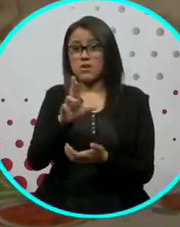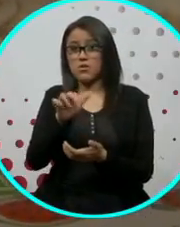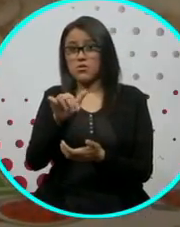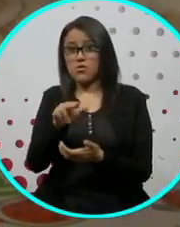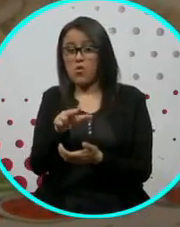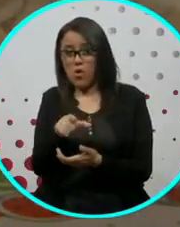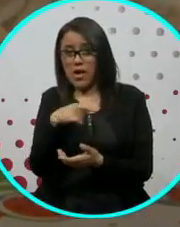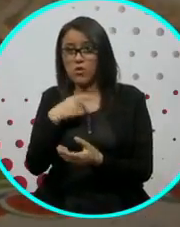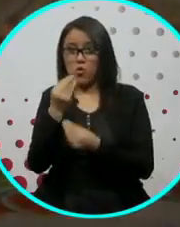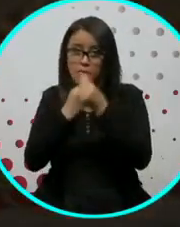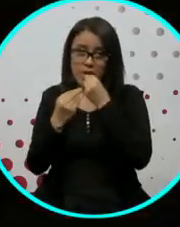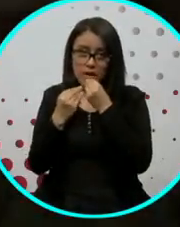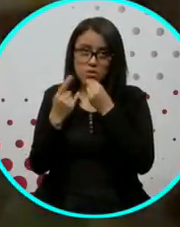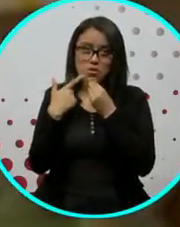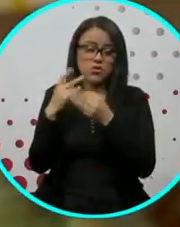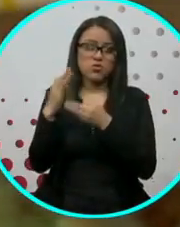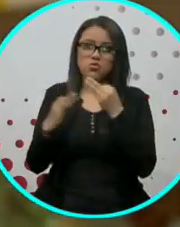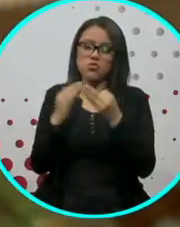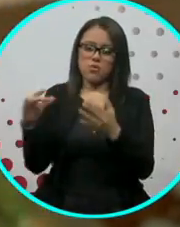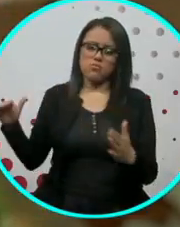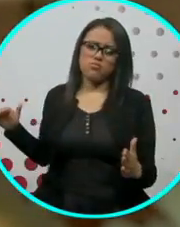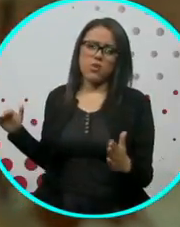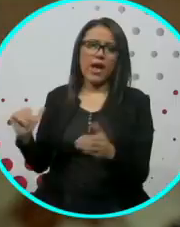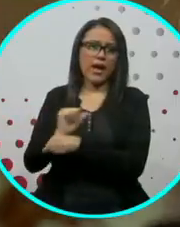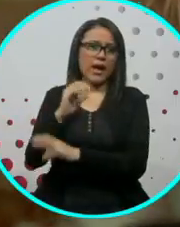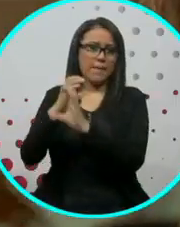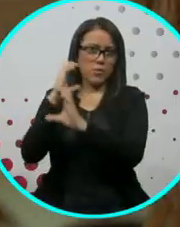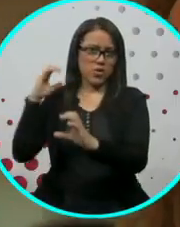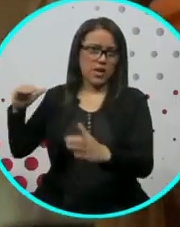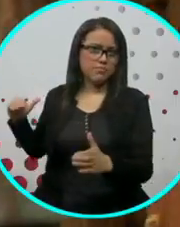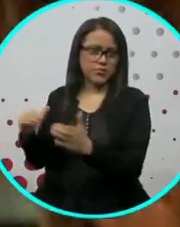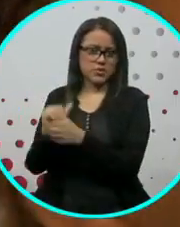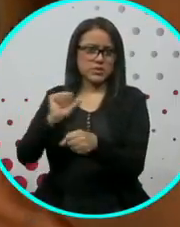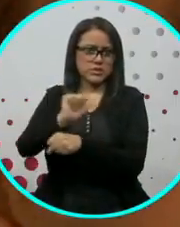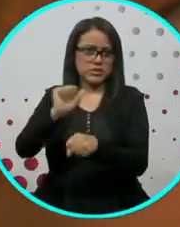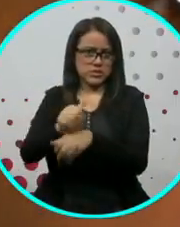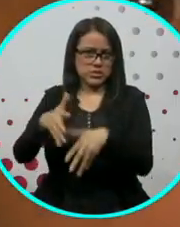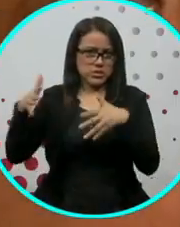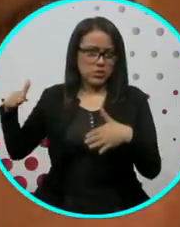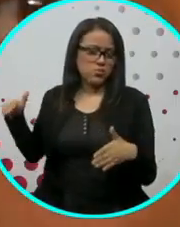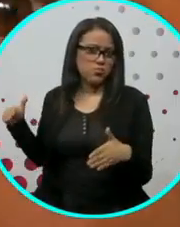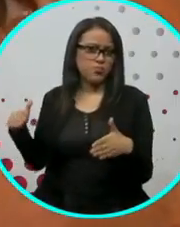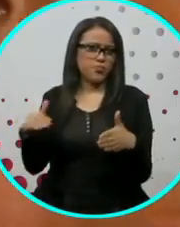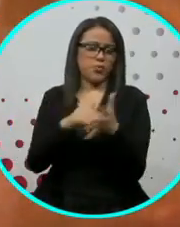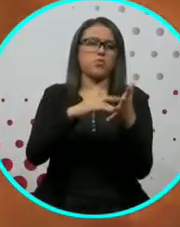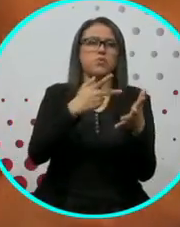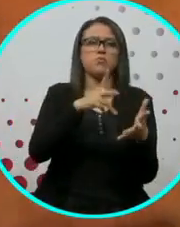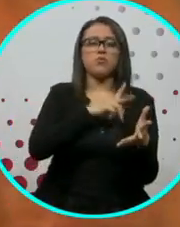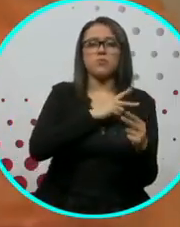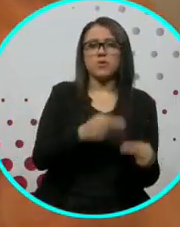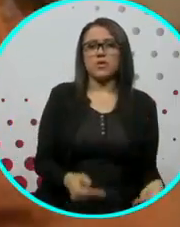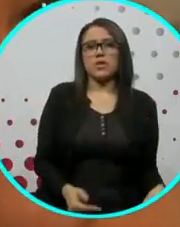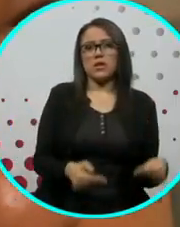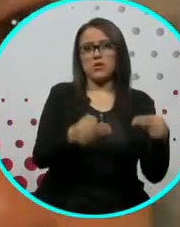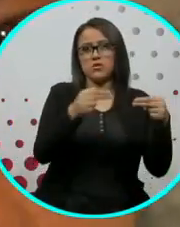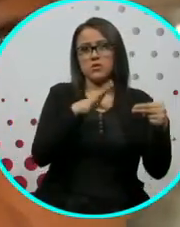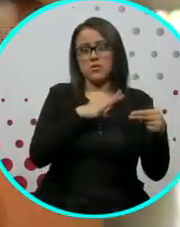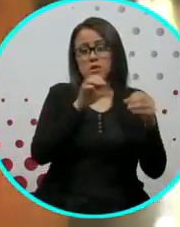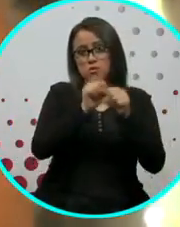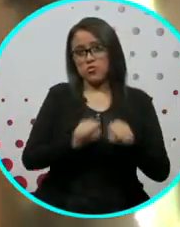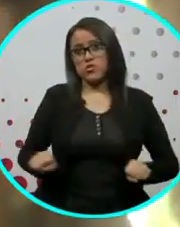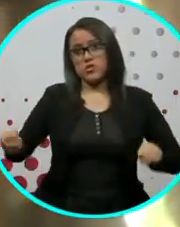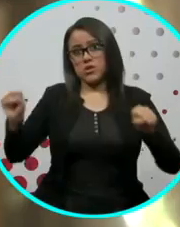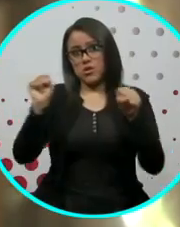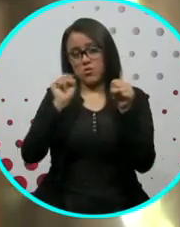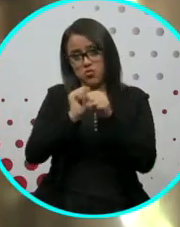quemada. Estaba bañada en aceite. Cuenta que la camioneta de transporte público que se impactó en su negocio contaba con un seguro de autos.